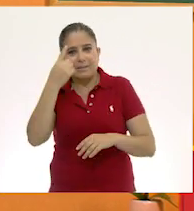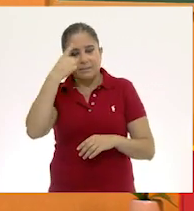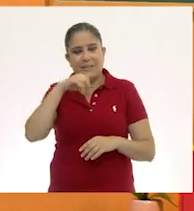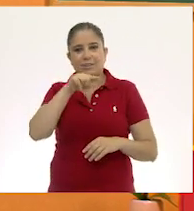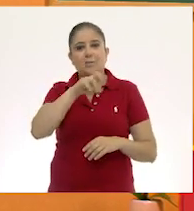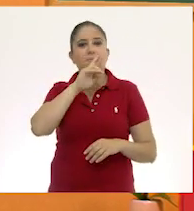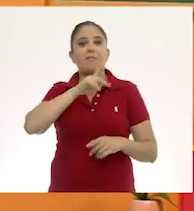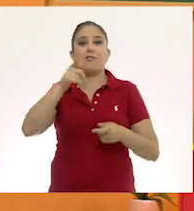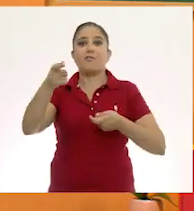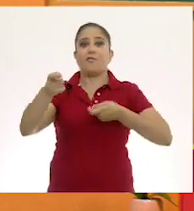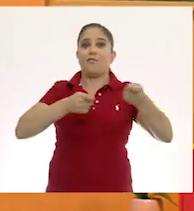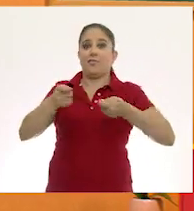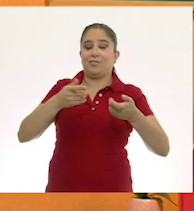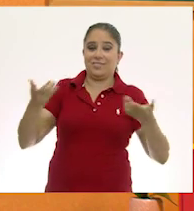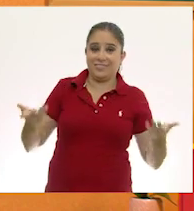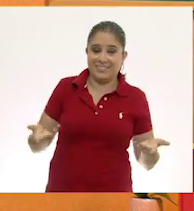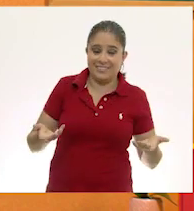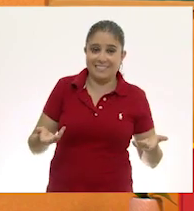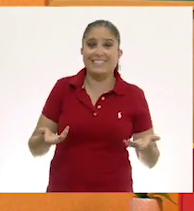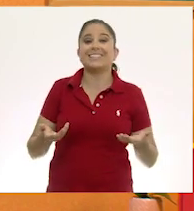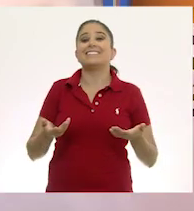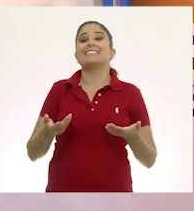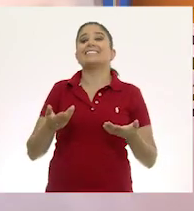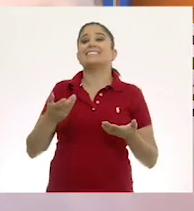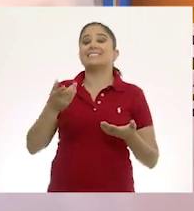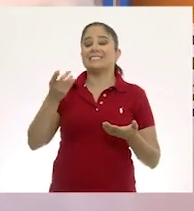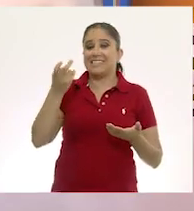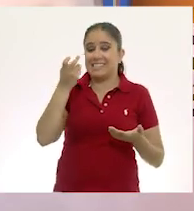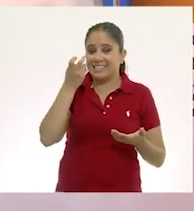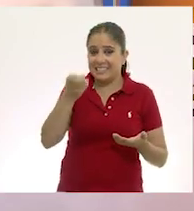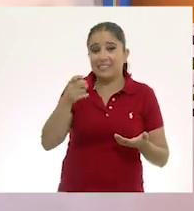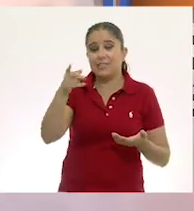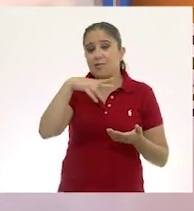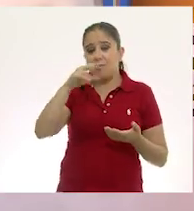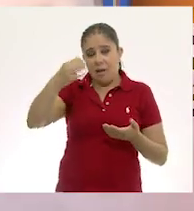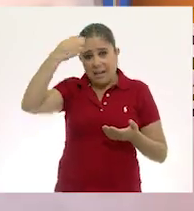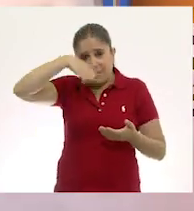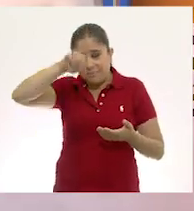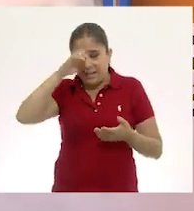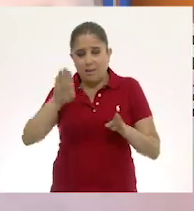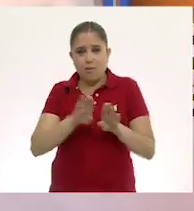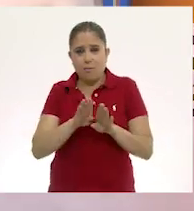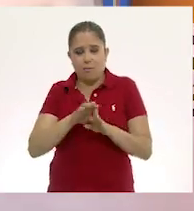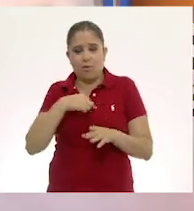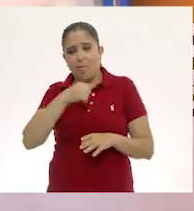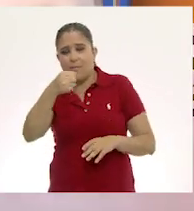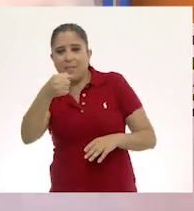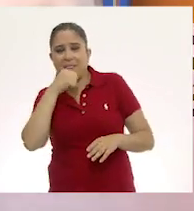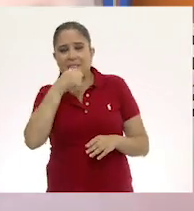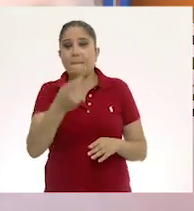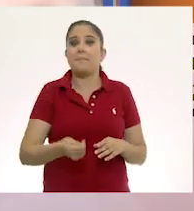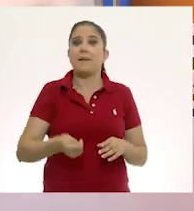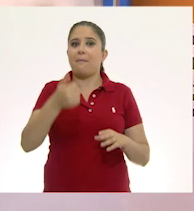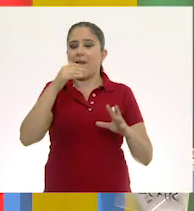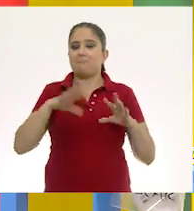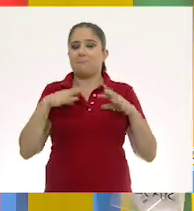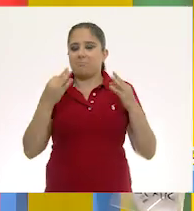tú eres el mejor conductor del mundo. No, simplemente no hubiera habido esa experiencia, esa vivencia, ¿verdad? Claro.